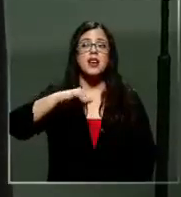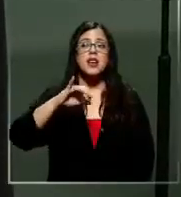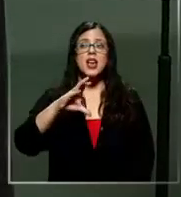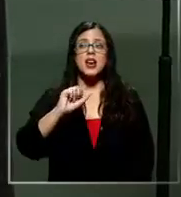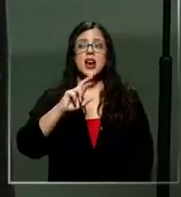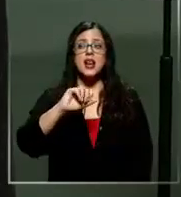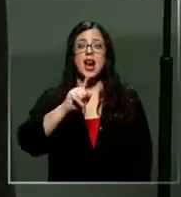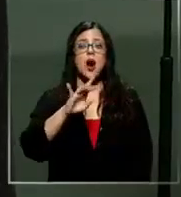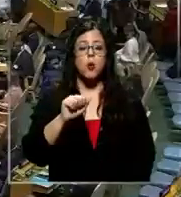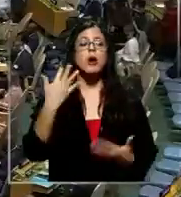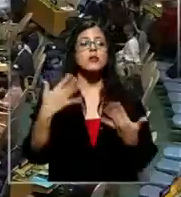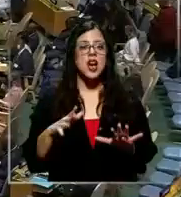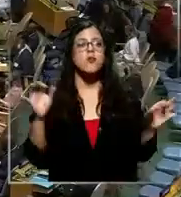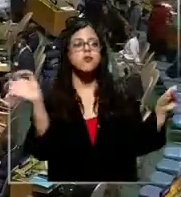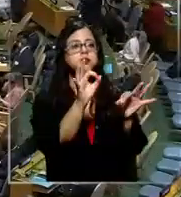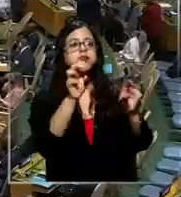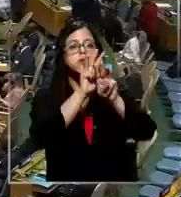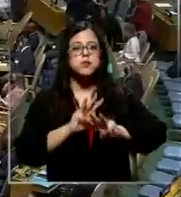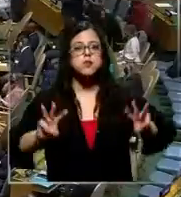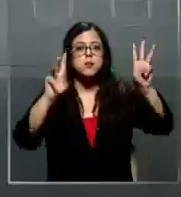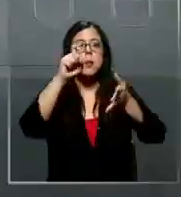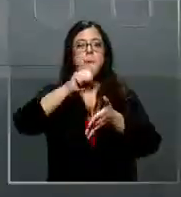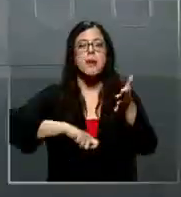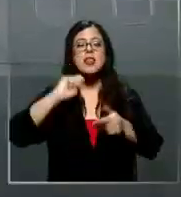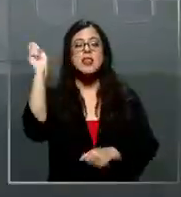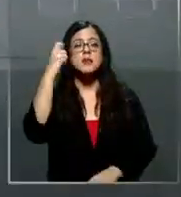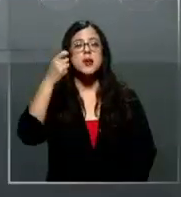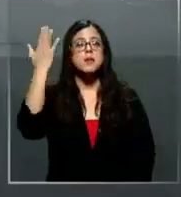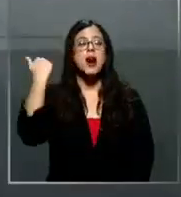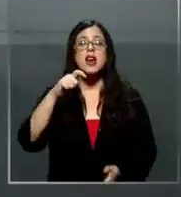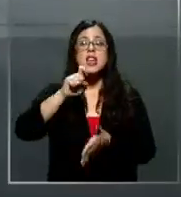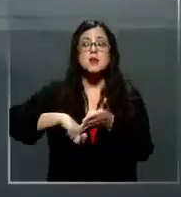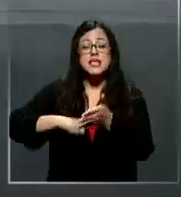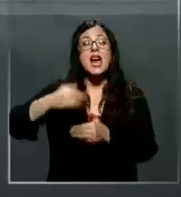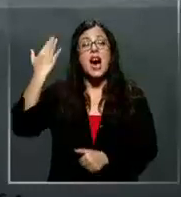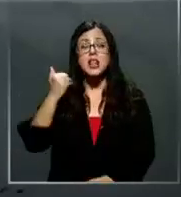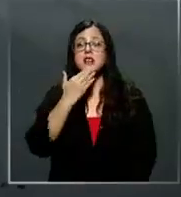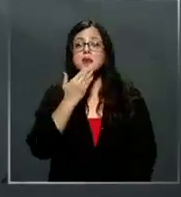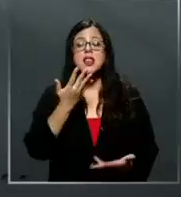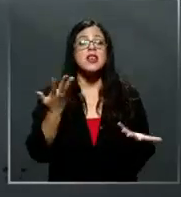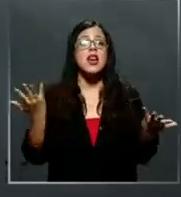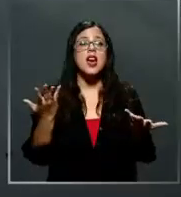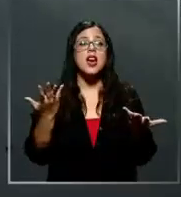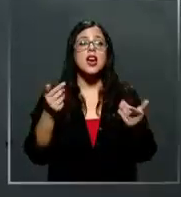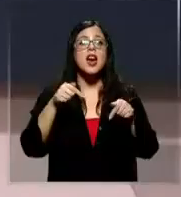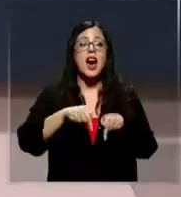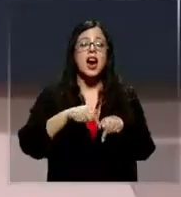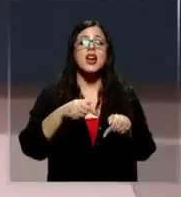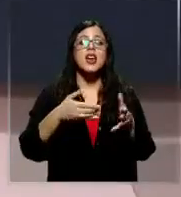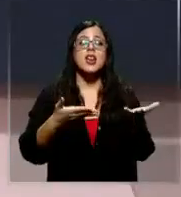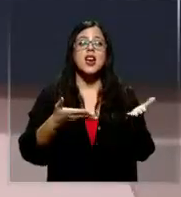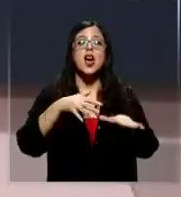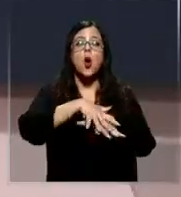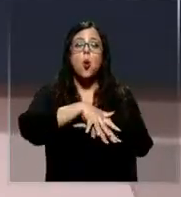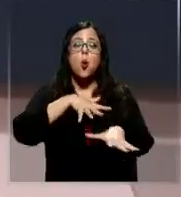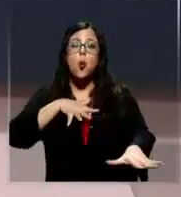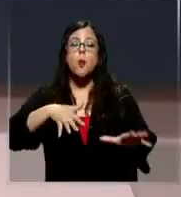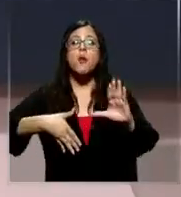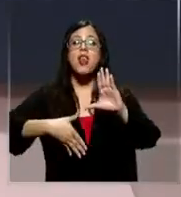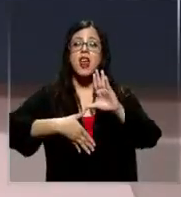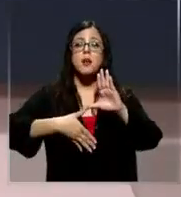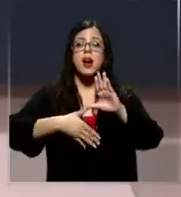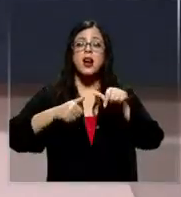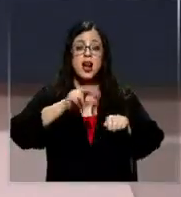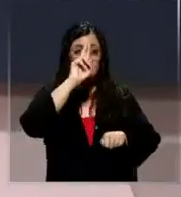Asamblea General de Naciones Unidas en septiembre pasado y meses antes también lo hizo en la Cumbre de las Américas. El respeto irrestricto a